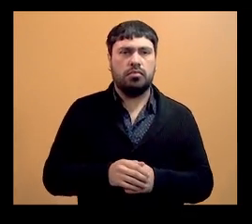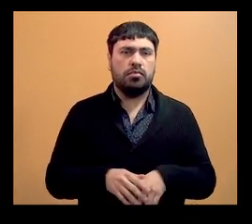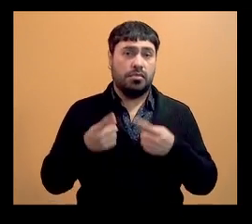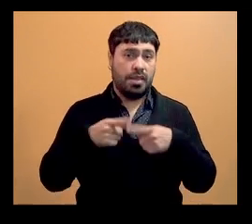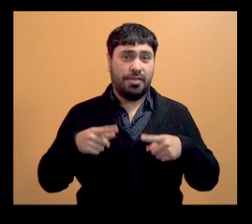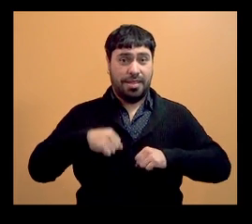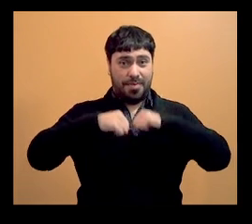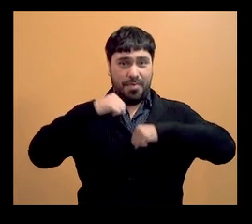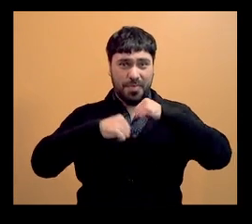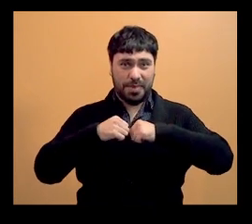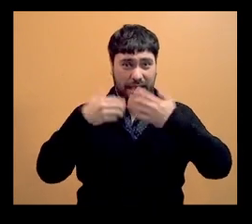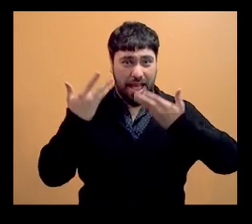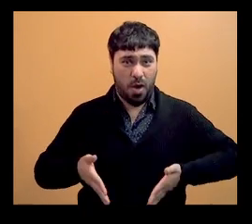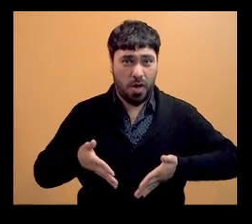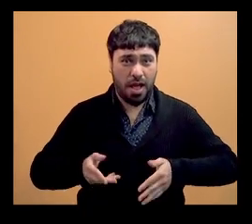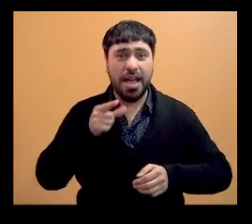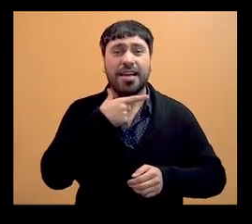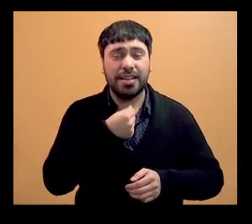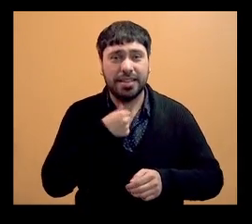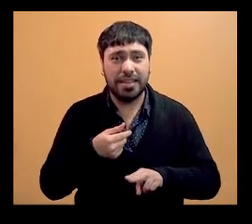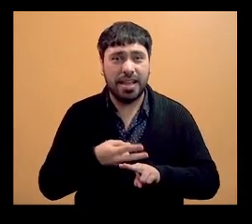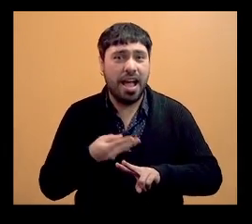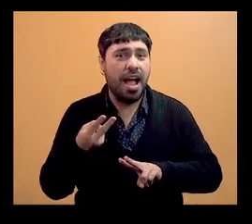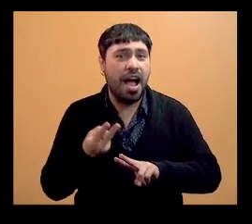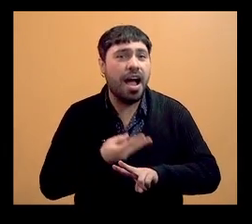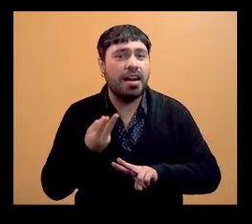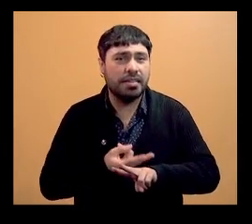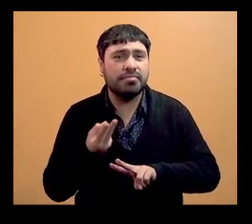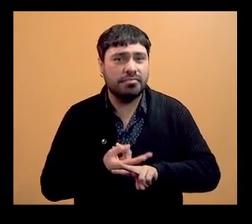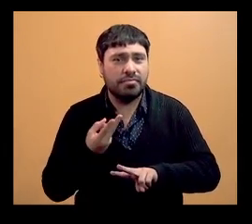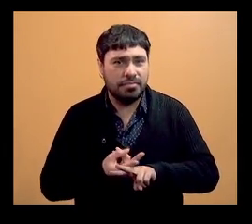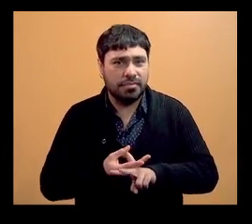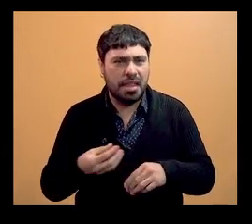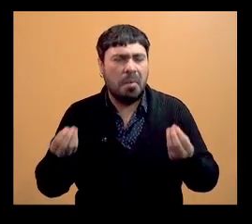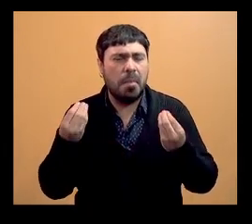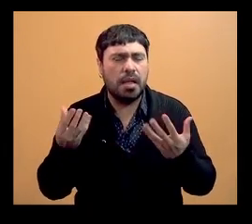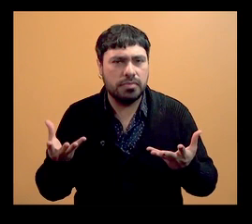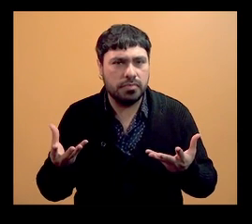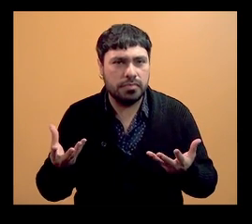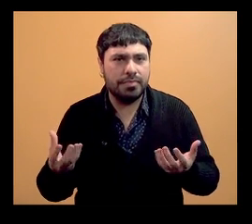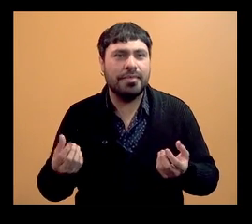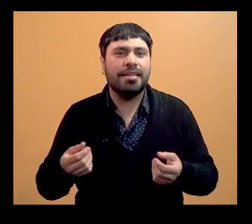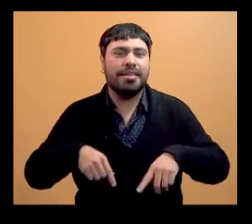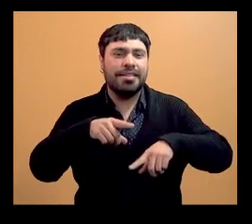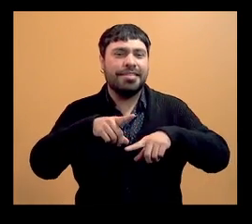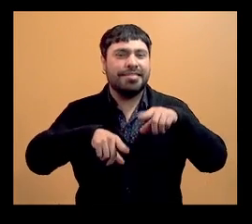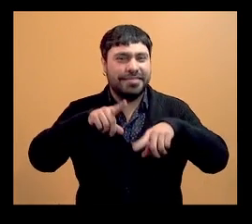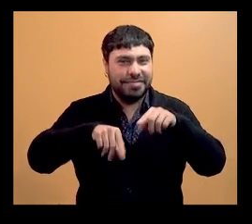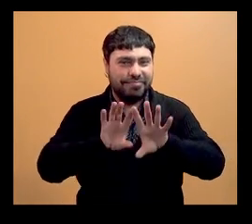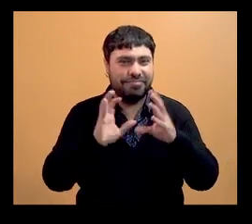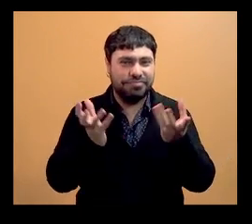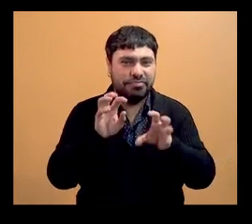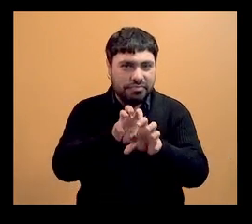quieren arrendar módulos privados orbitando la Tierra para desarrollar estos materiales, lo mismo tratamientos médicos, tal